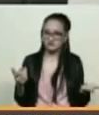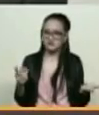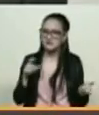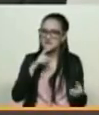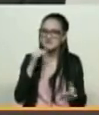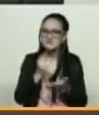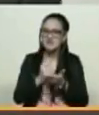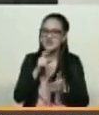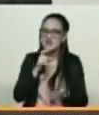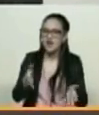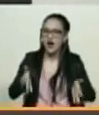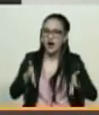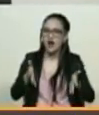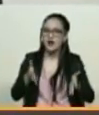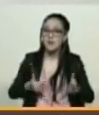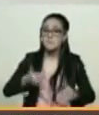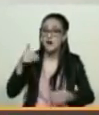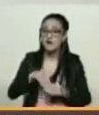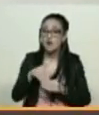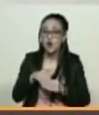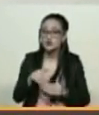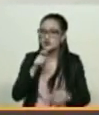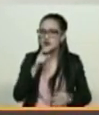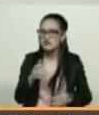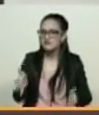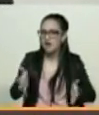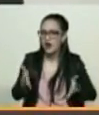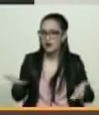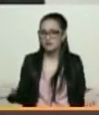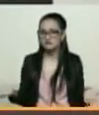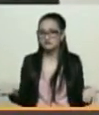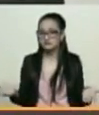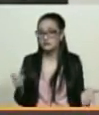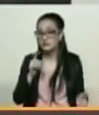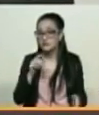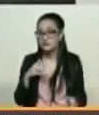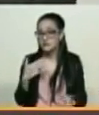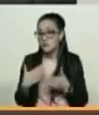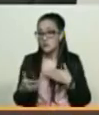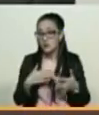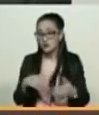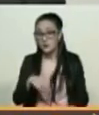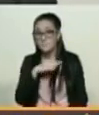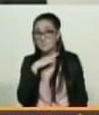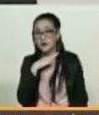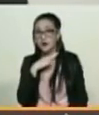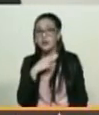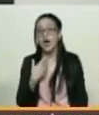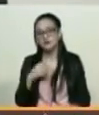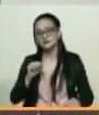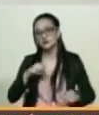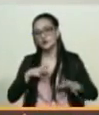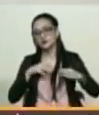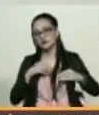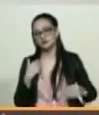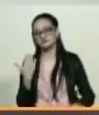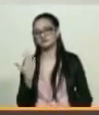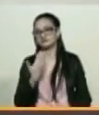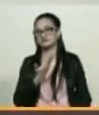gane el mejor, que gane el que tenga los votos. Y que el que pierda gallardamente lo reconozca.